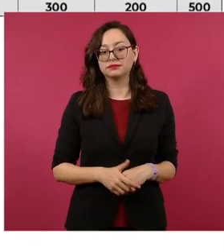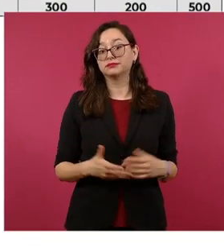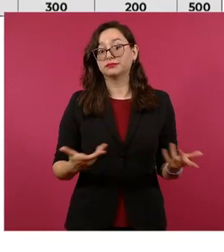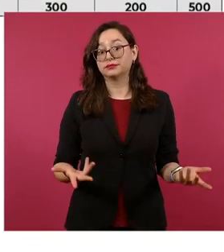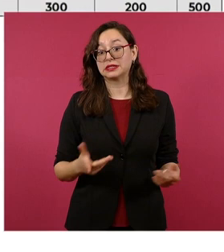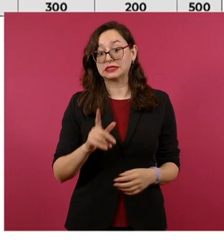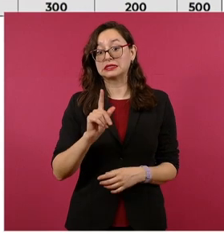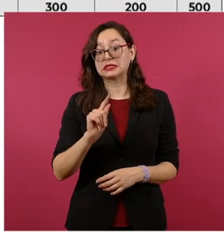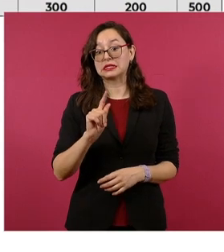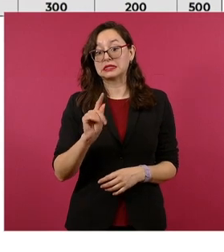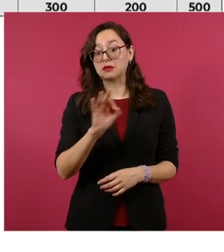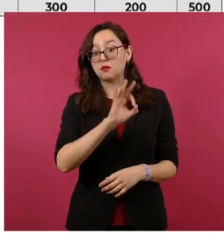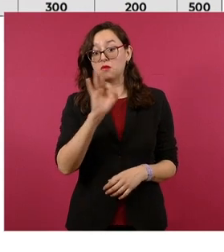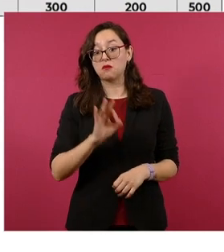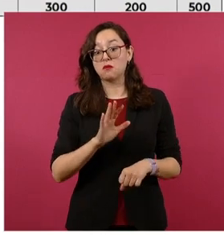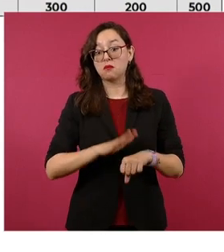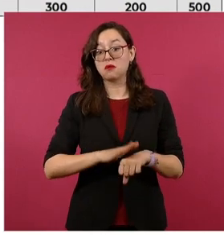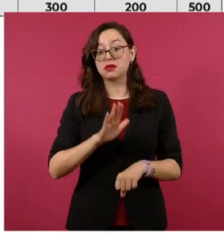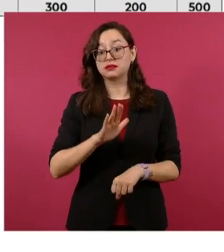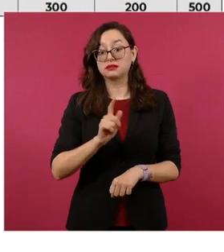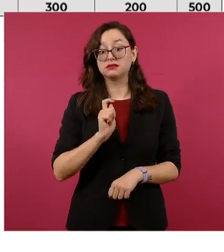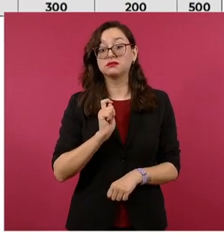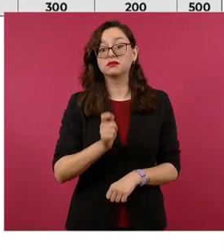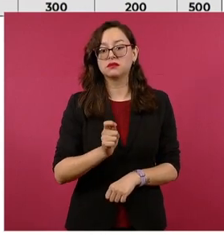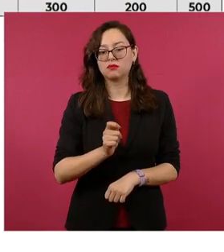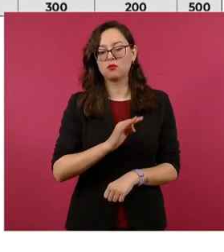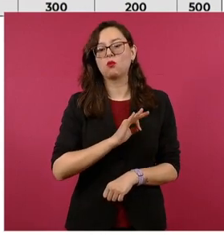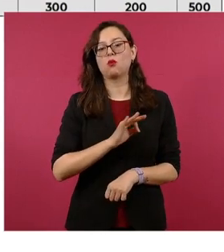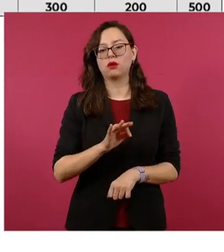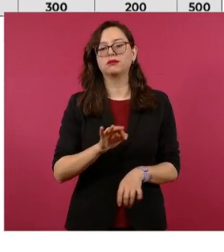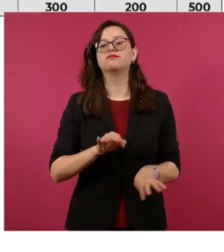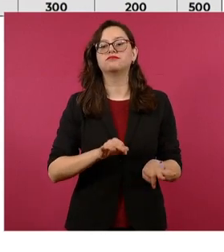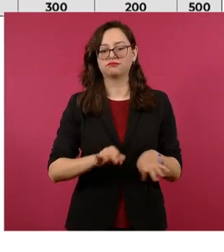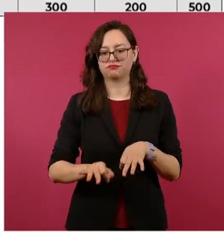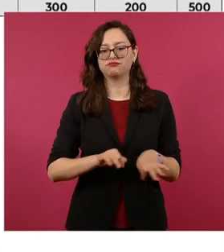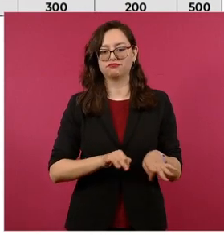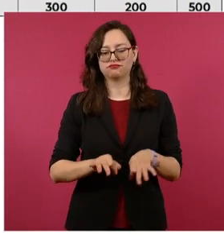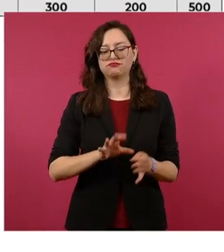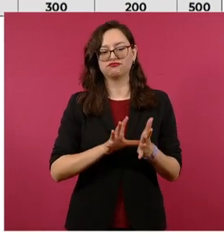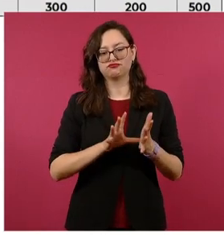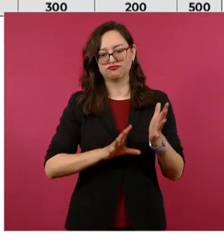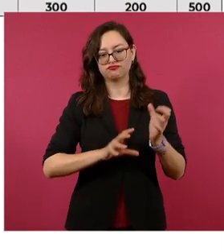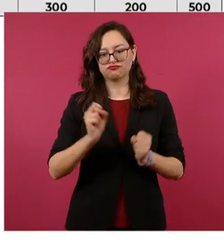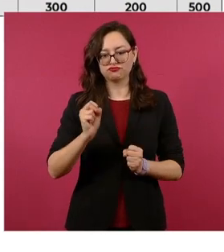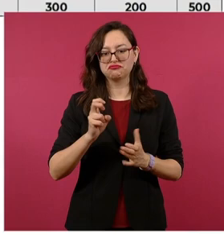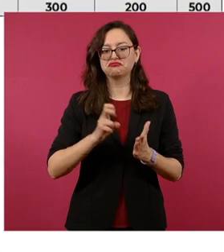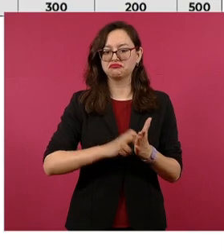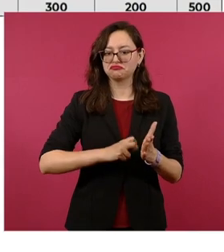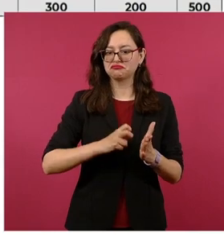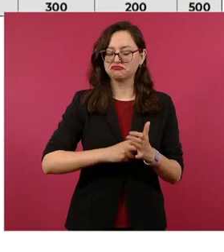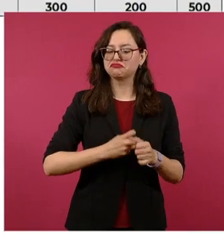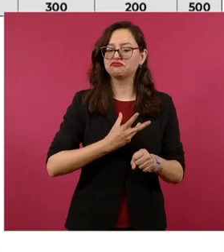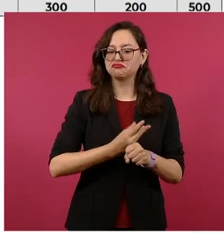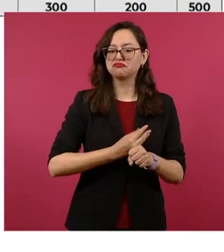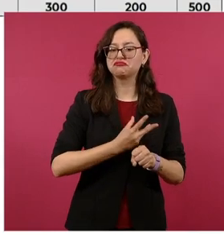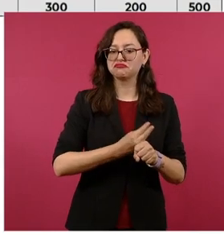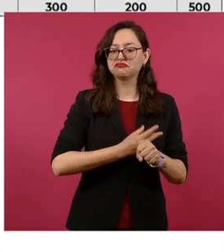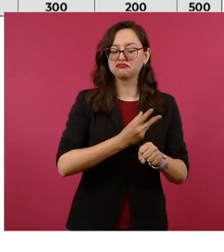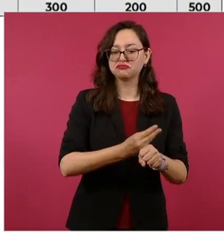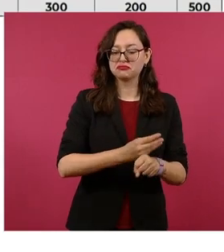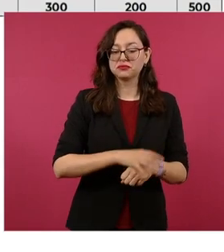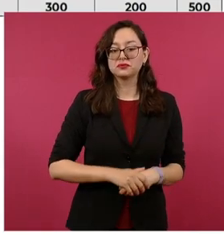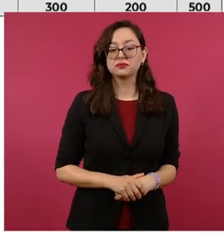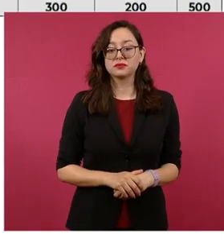que implica es la posibilidad de llevar a cabo reformas constitucionales. En el caso del